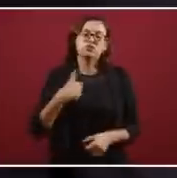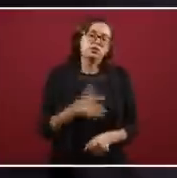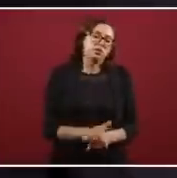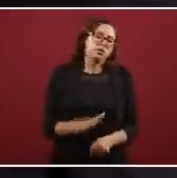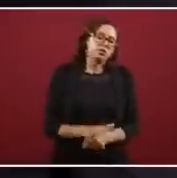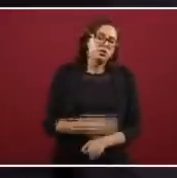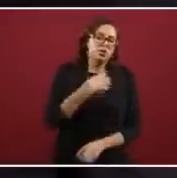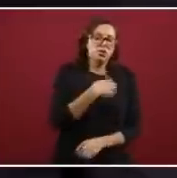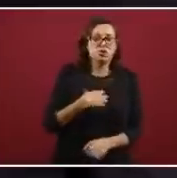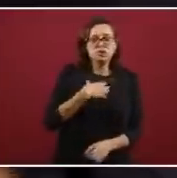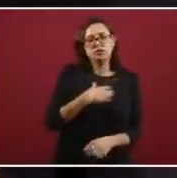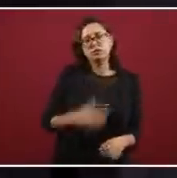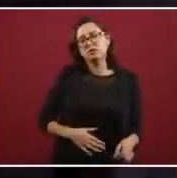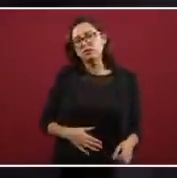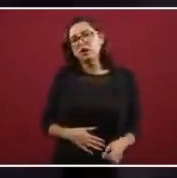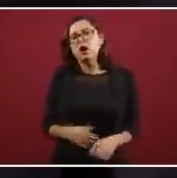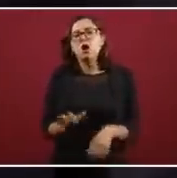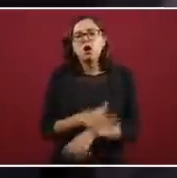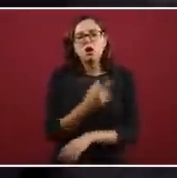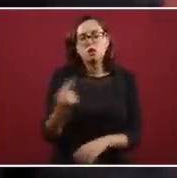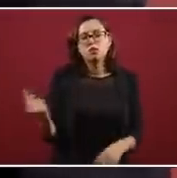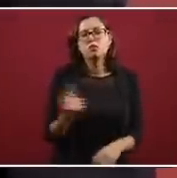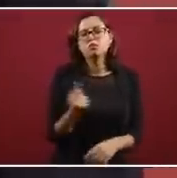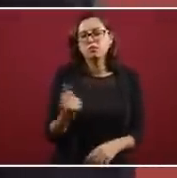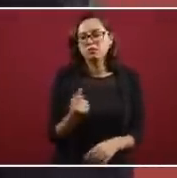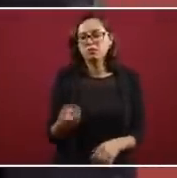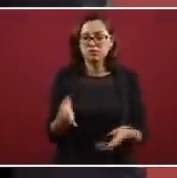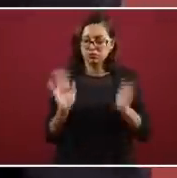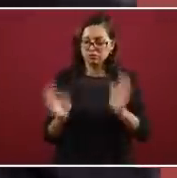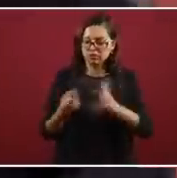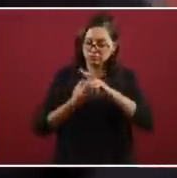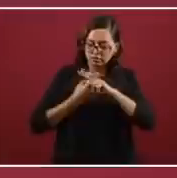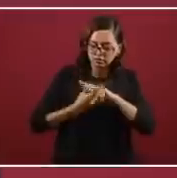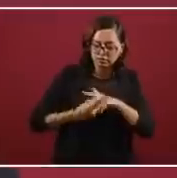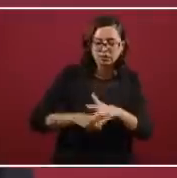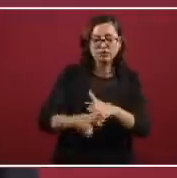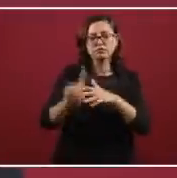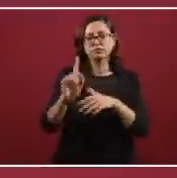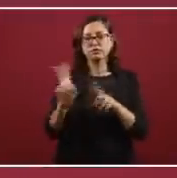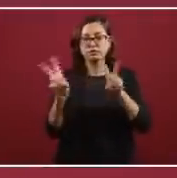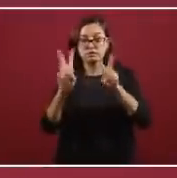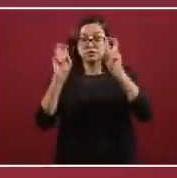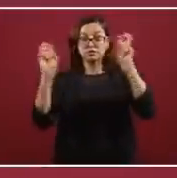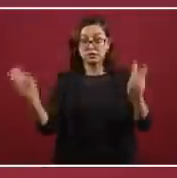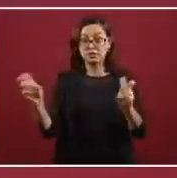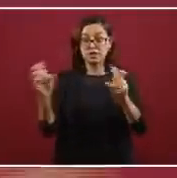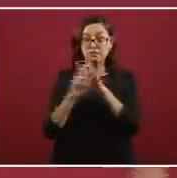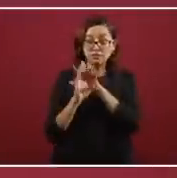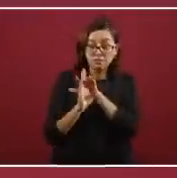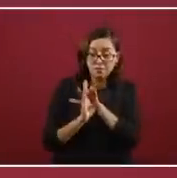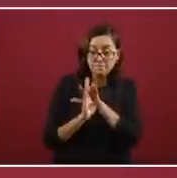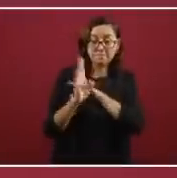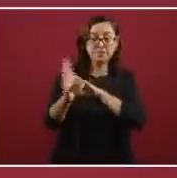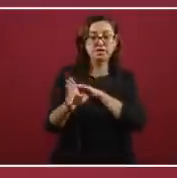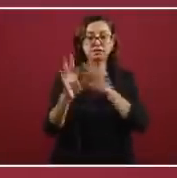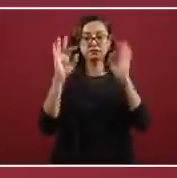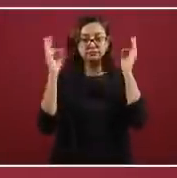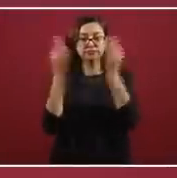empezamos. Ya, migración ya es mejor que antes.